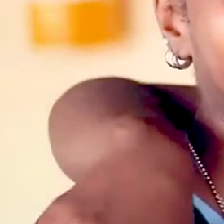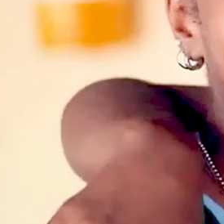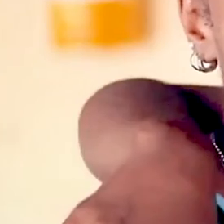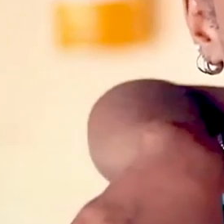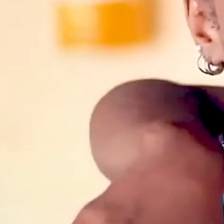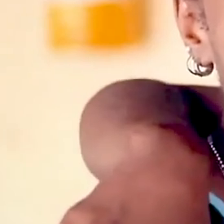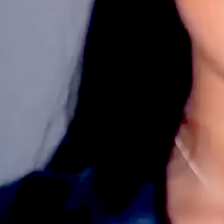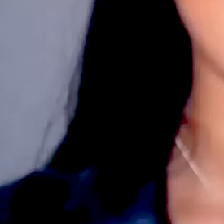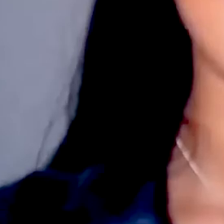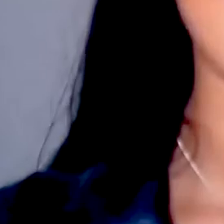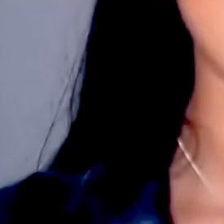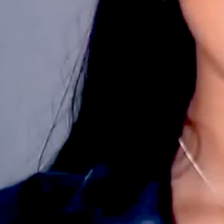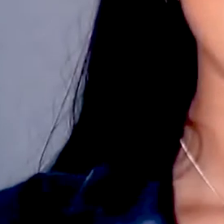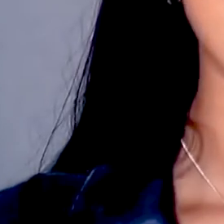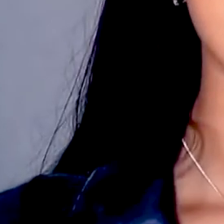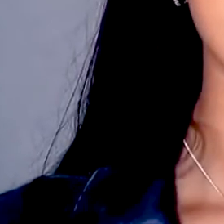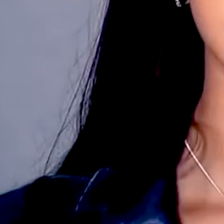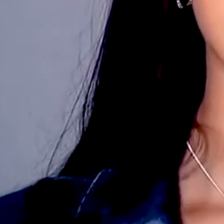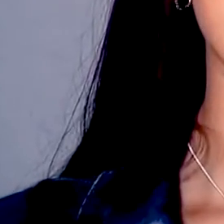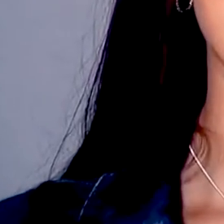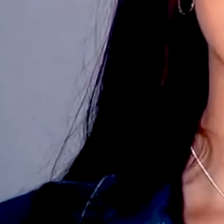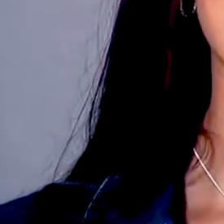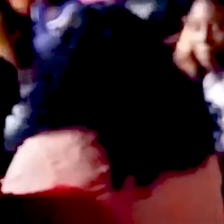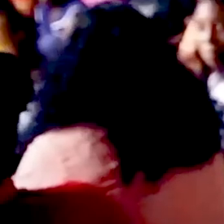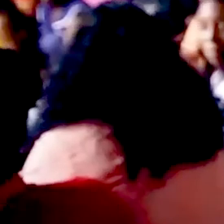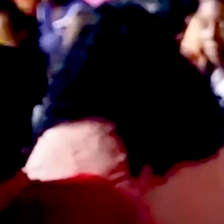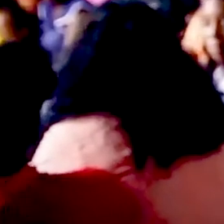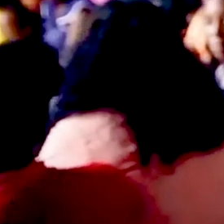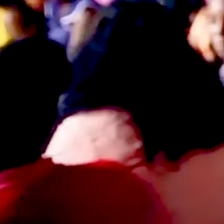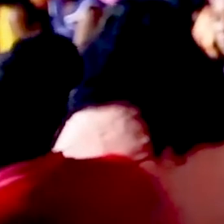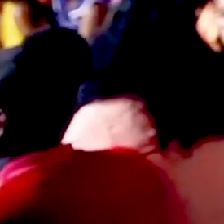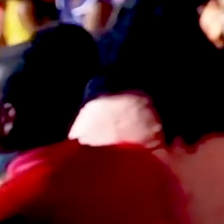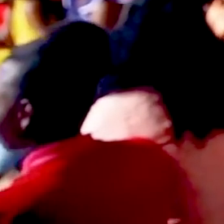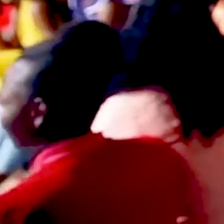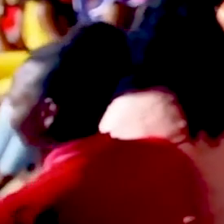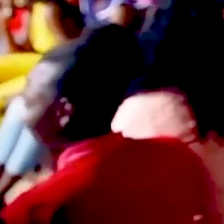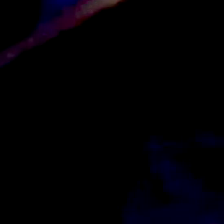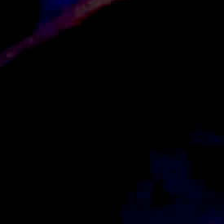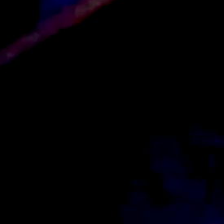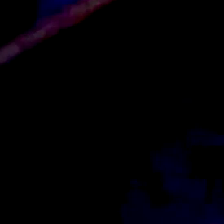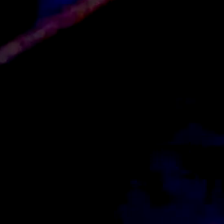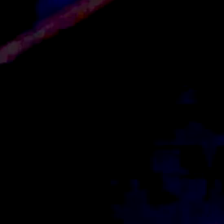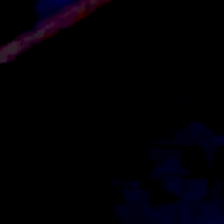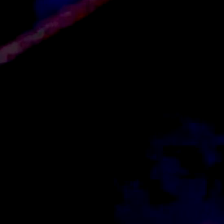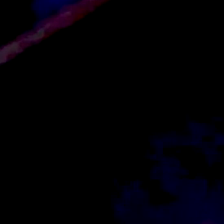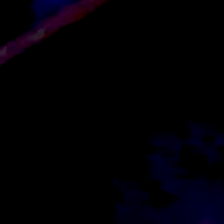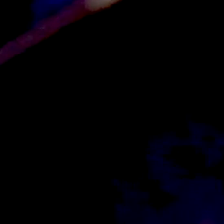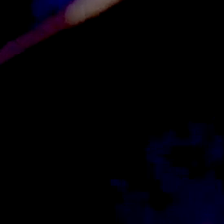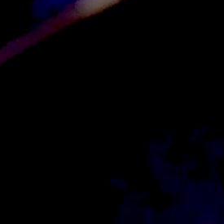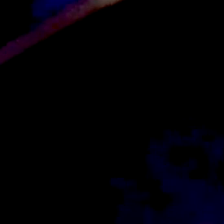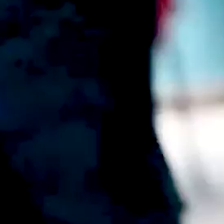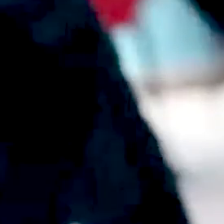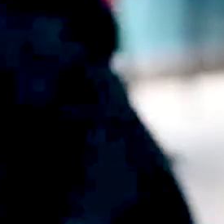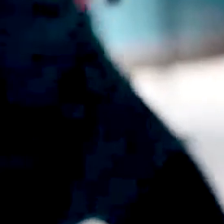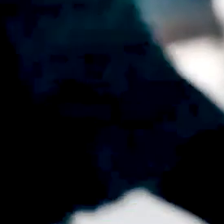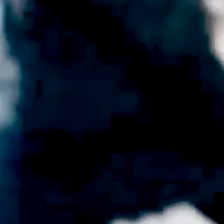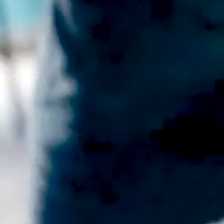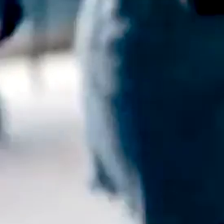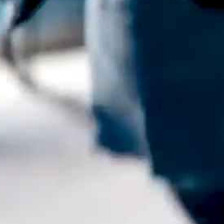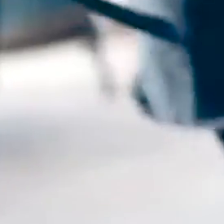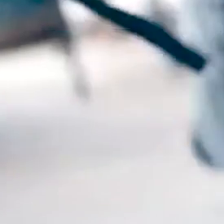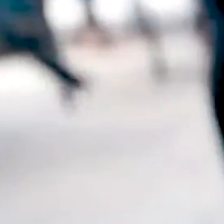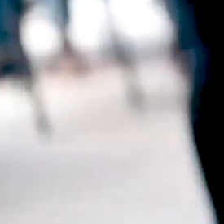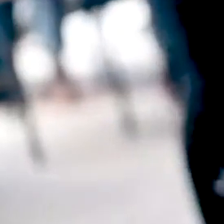Todas las mujeres importan y por ello debemos trabajar por la igualdad, la equidad, la no discriminación y una